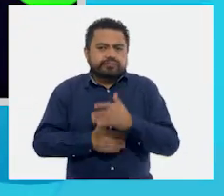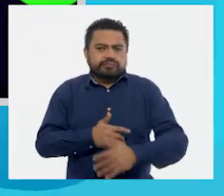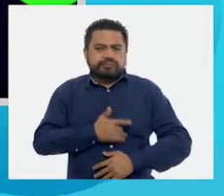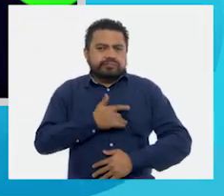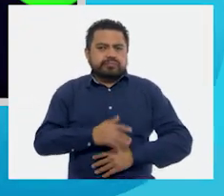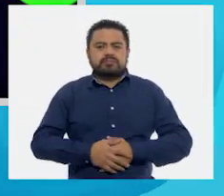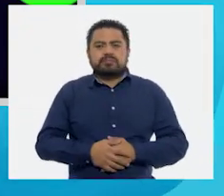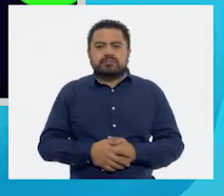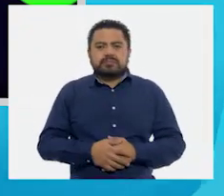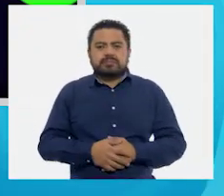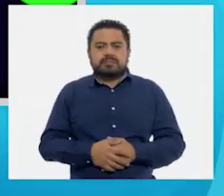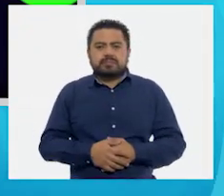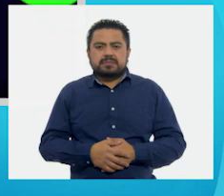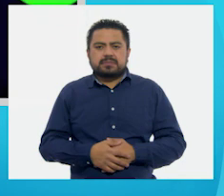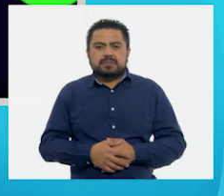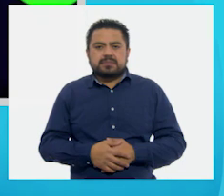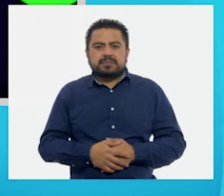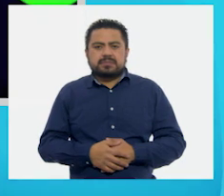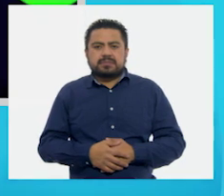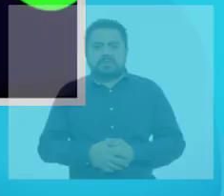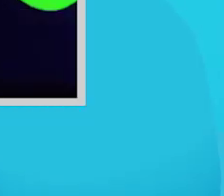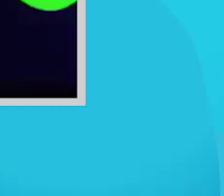sonidos.